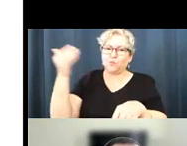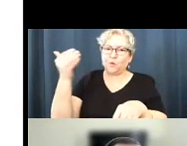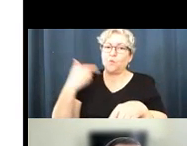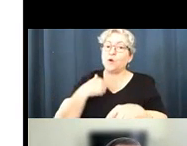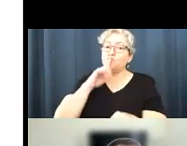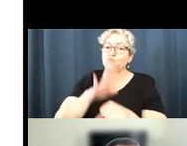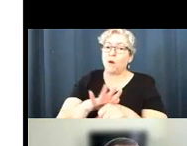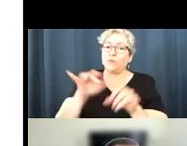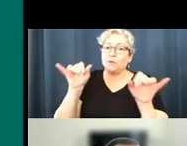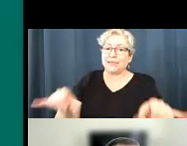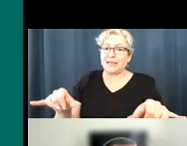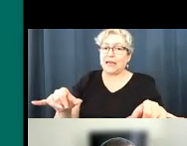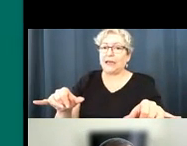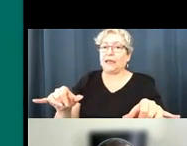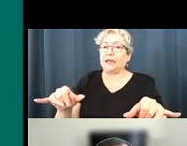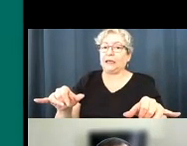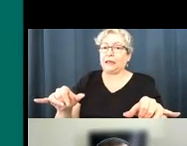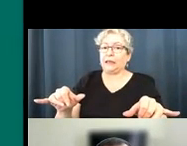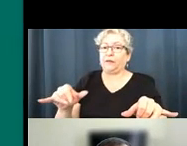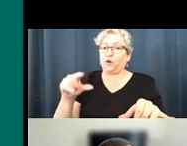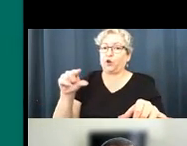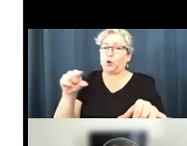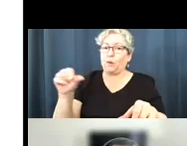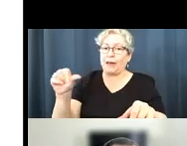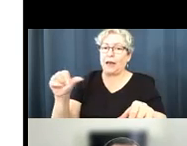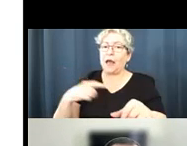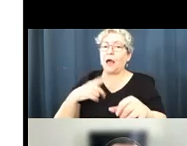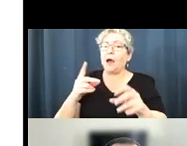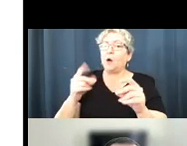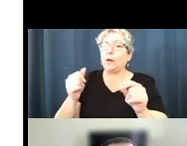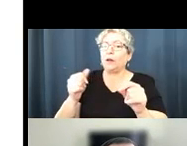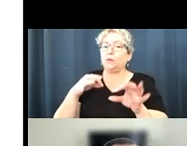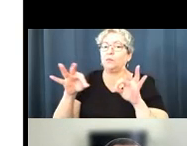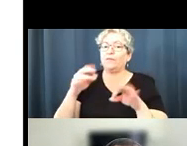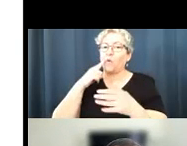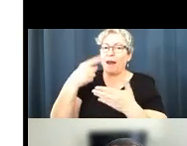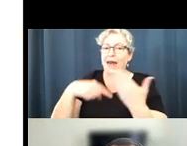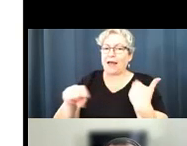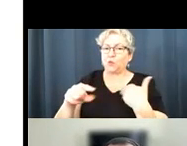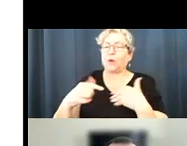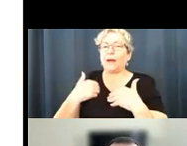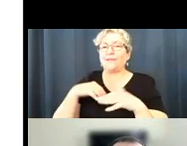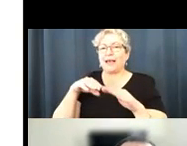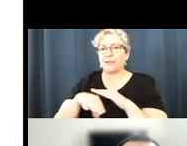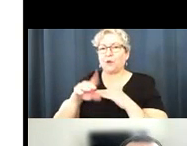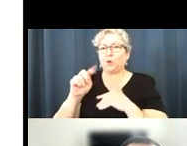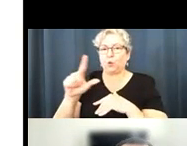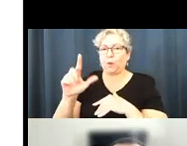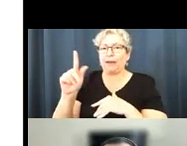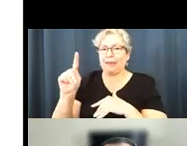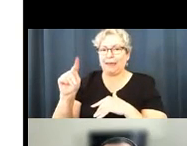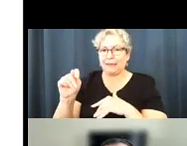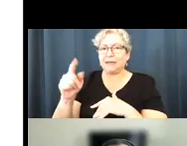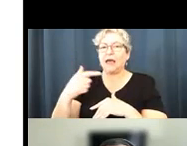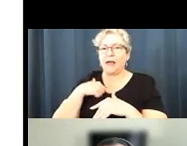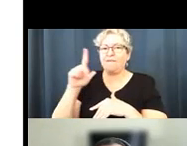esta presentación. Nosotros, ¿verdad? Prometimos que estar algunas preguntas y respuestas. Aquí tenemos aquí